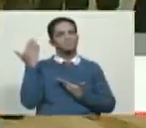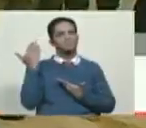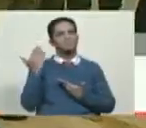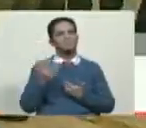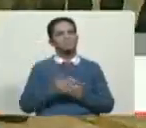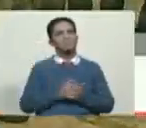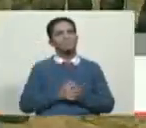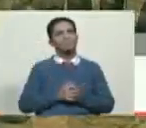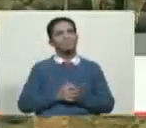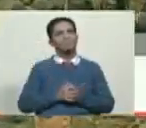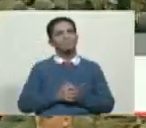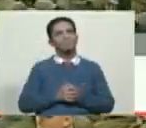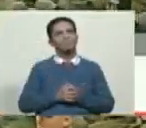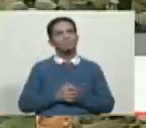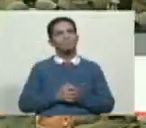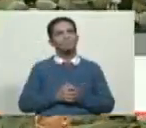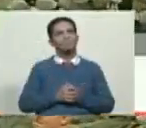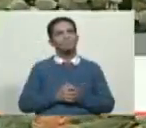el encuentro con los